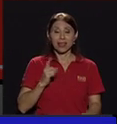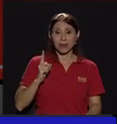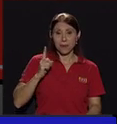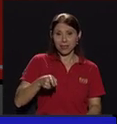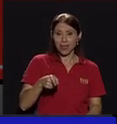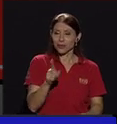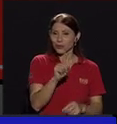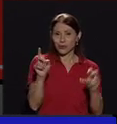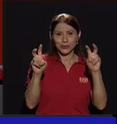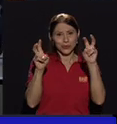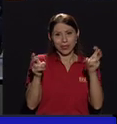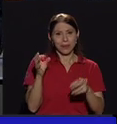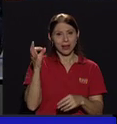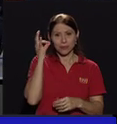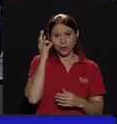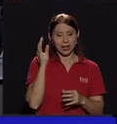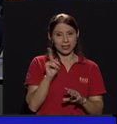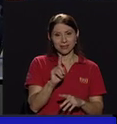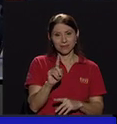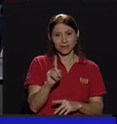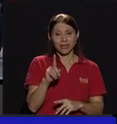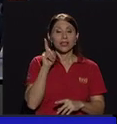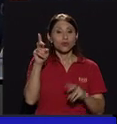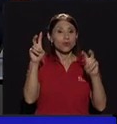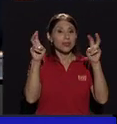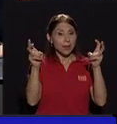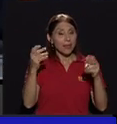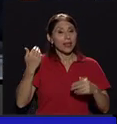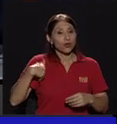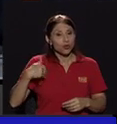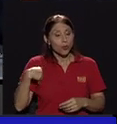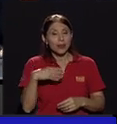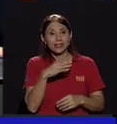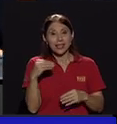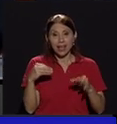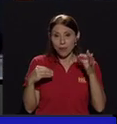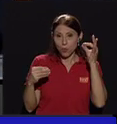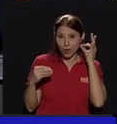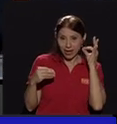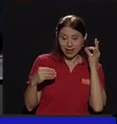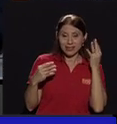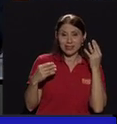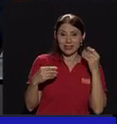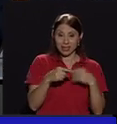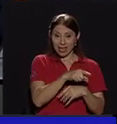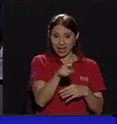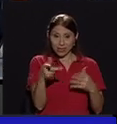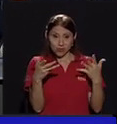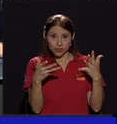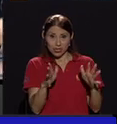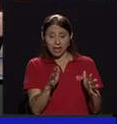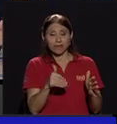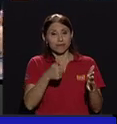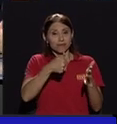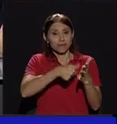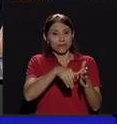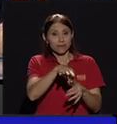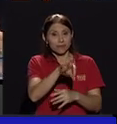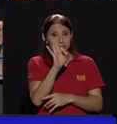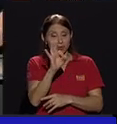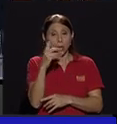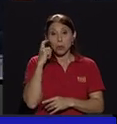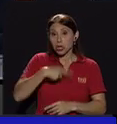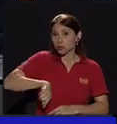del mandato no es un tema de las mujeres, es un tema de los hombres y de las mujeres que son electos, porque todos